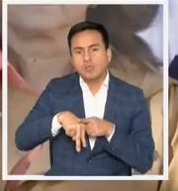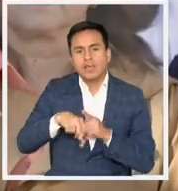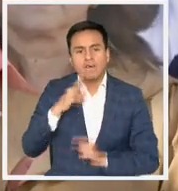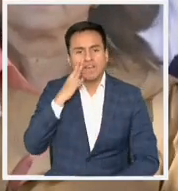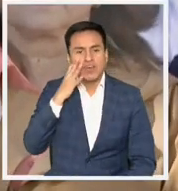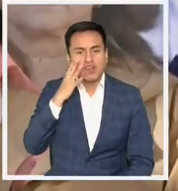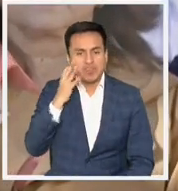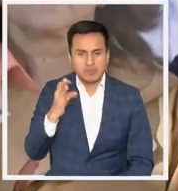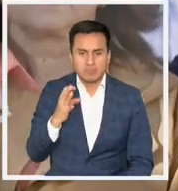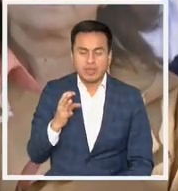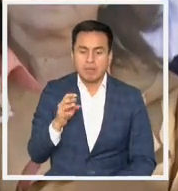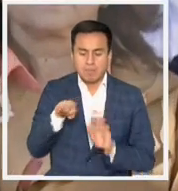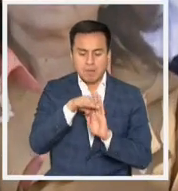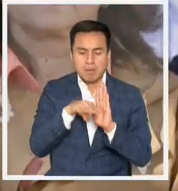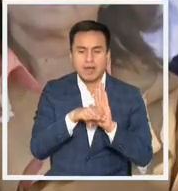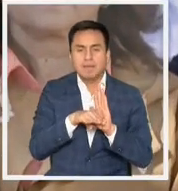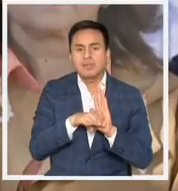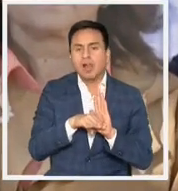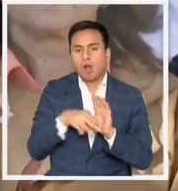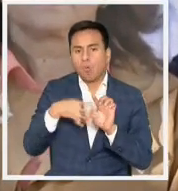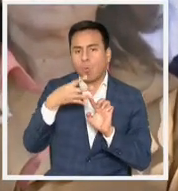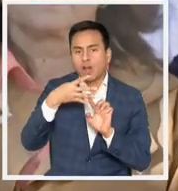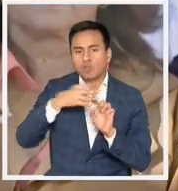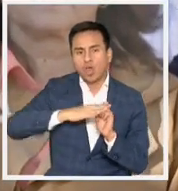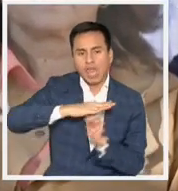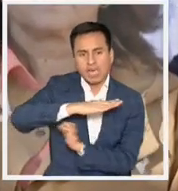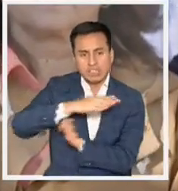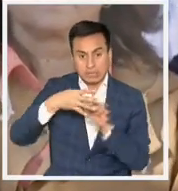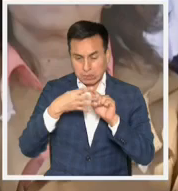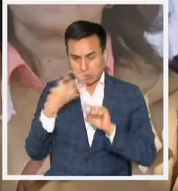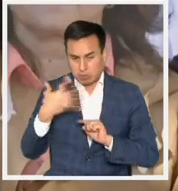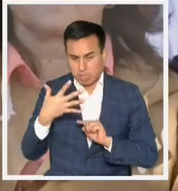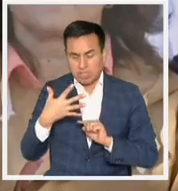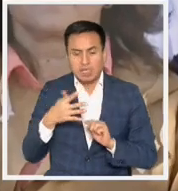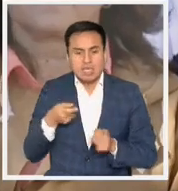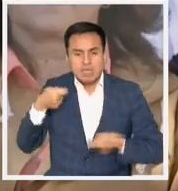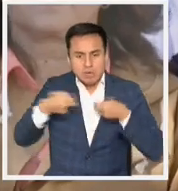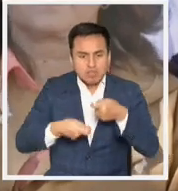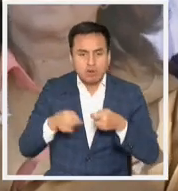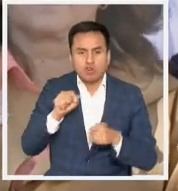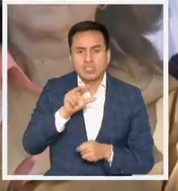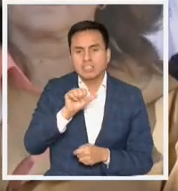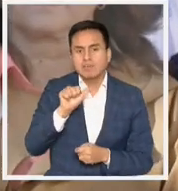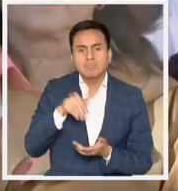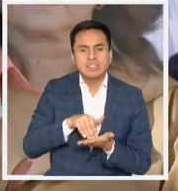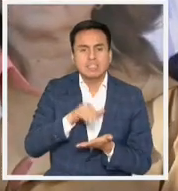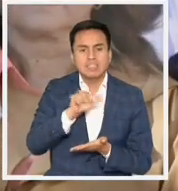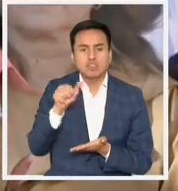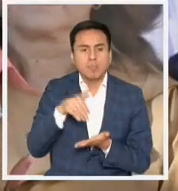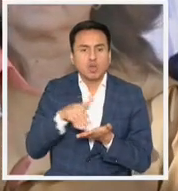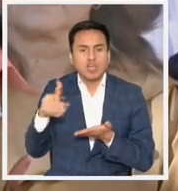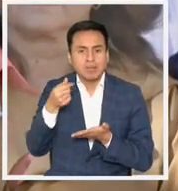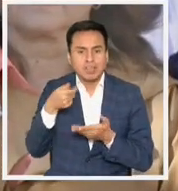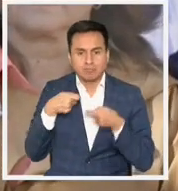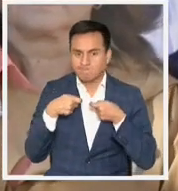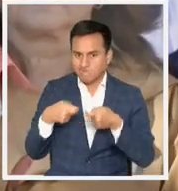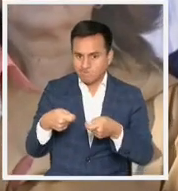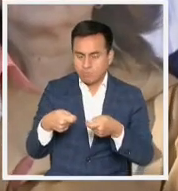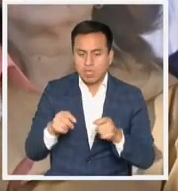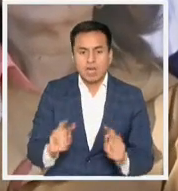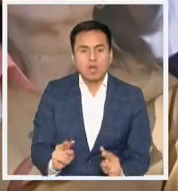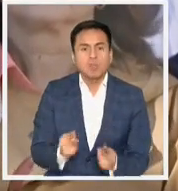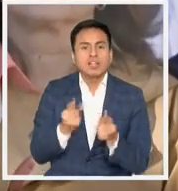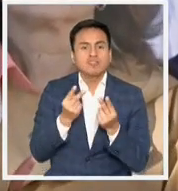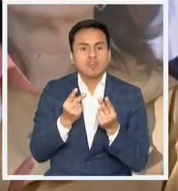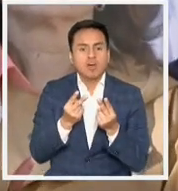Biobío. Es un paquete de medidas que contempla cuatro ejes, con una inversión estimada de 86.600 millones de pesos.